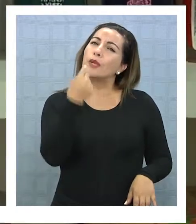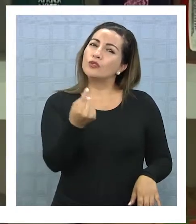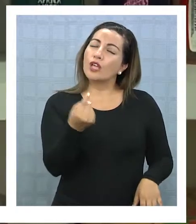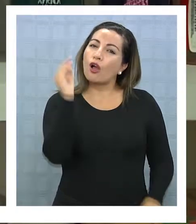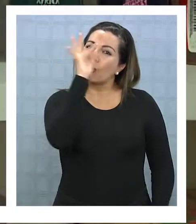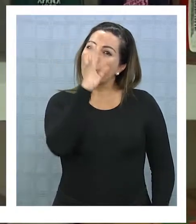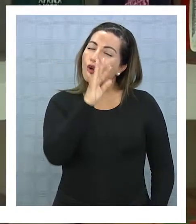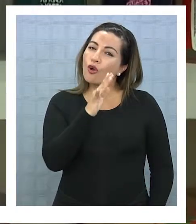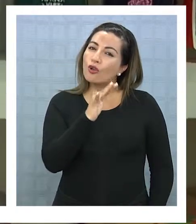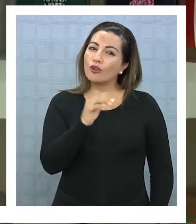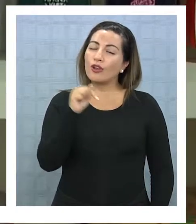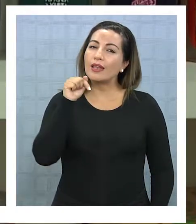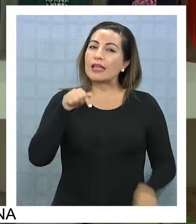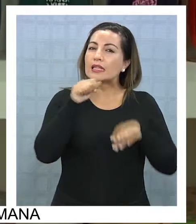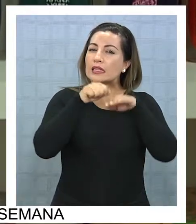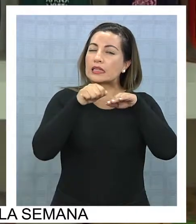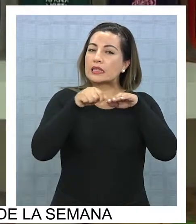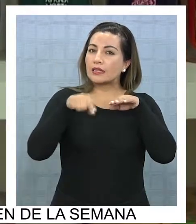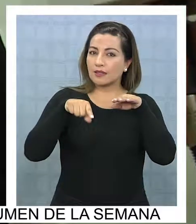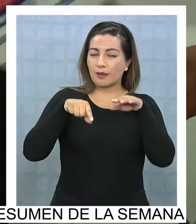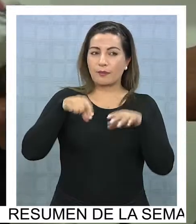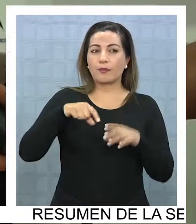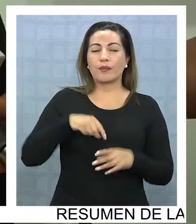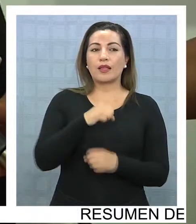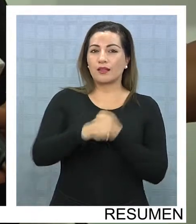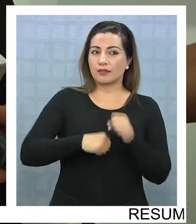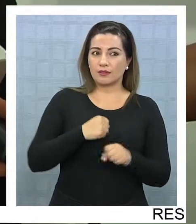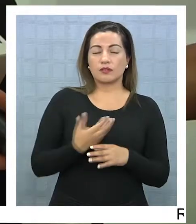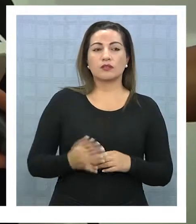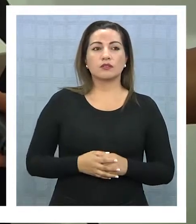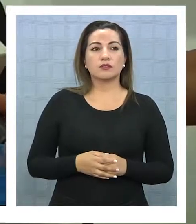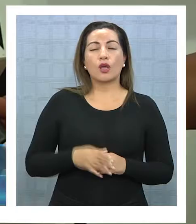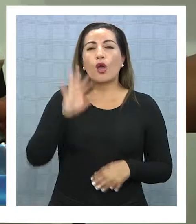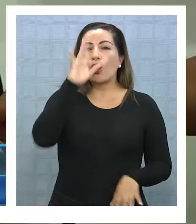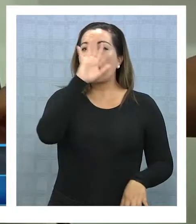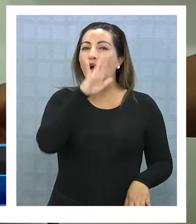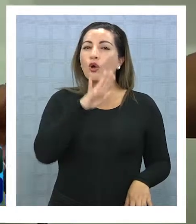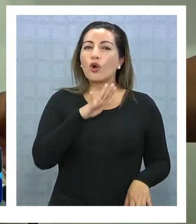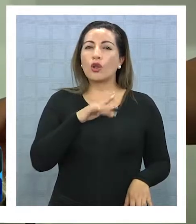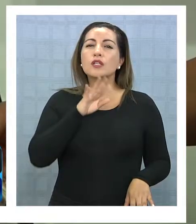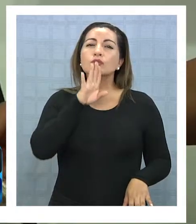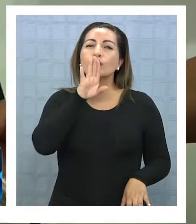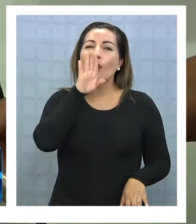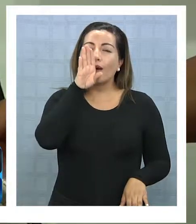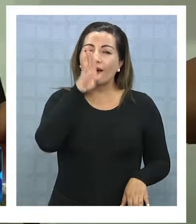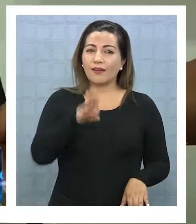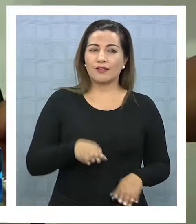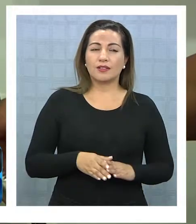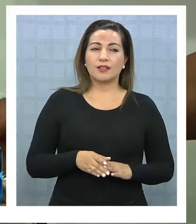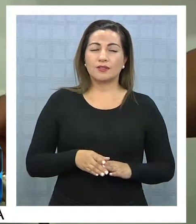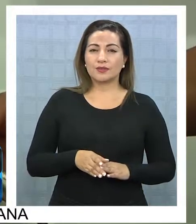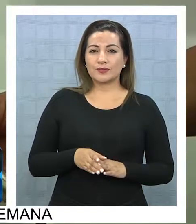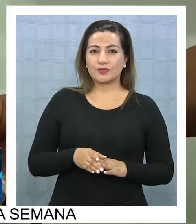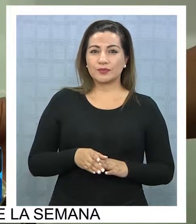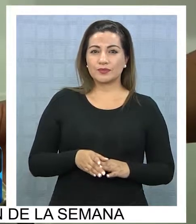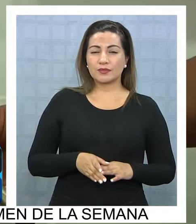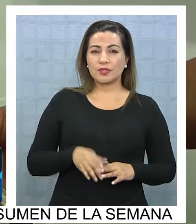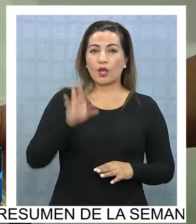colores respecto de la manicure para esta primavera de verano? Ahora están viniendo los colores claros, se están pidiendo colores